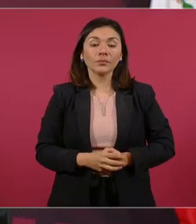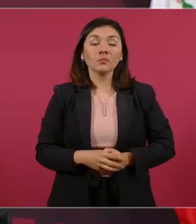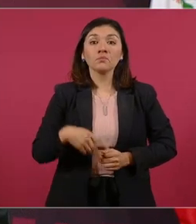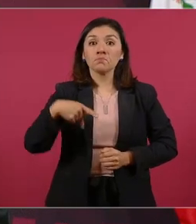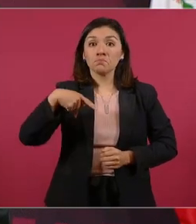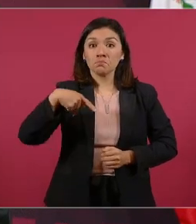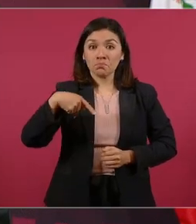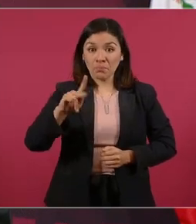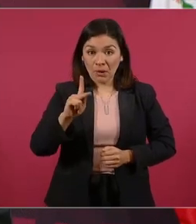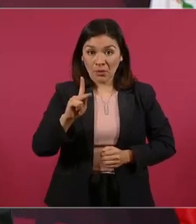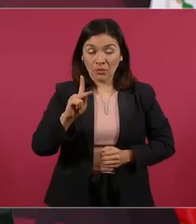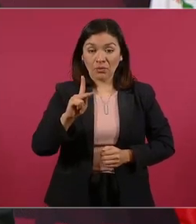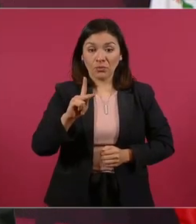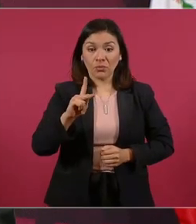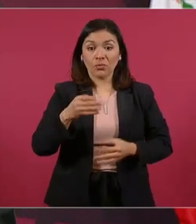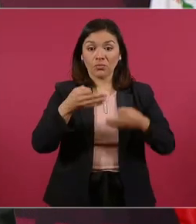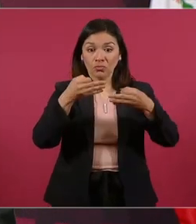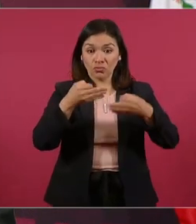legitimada